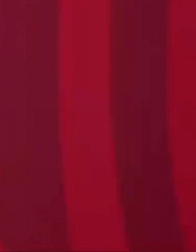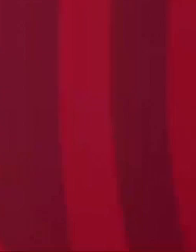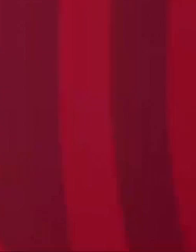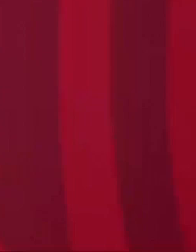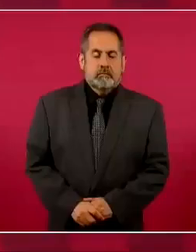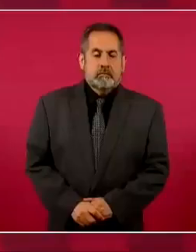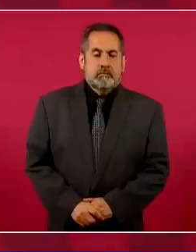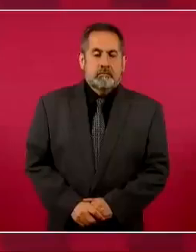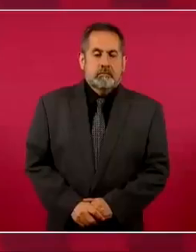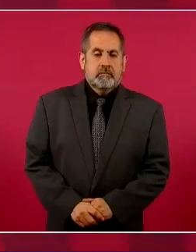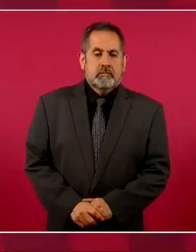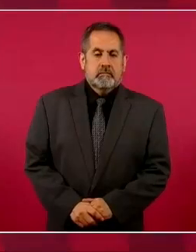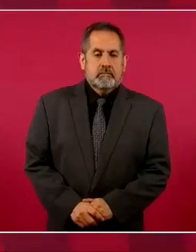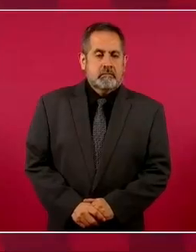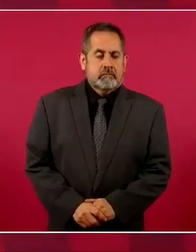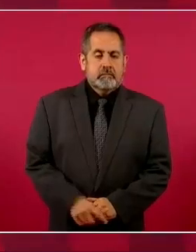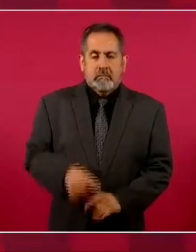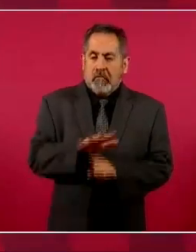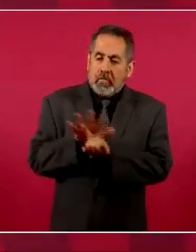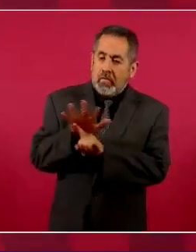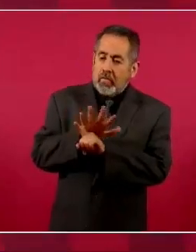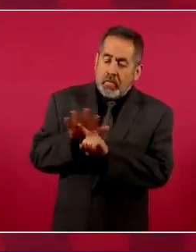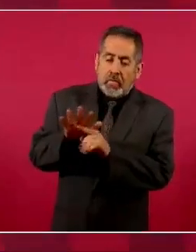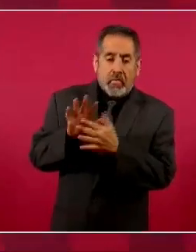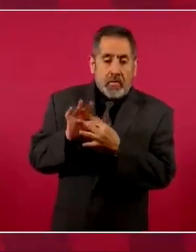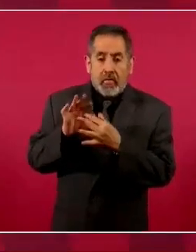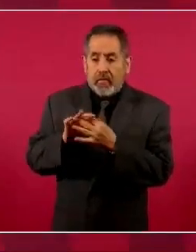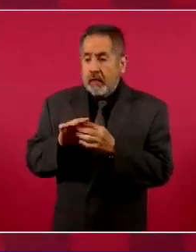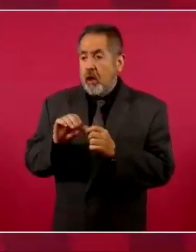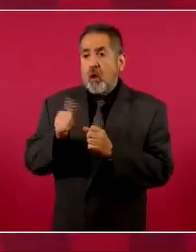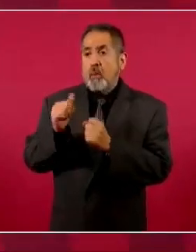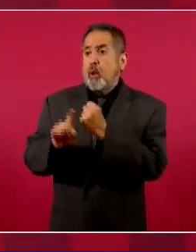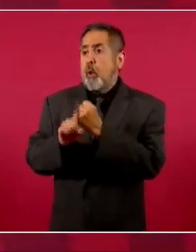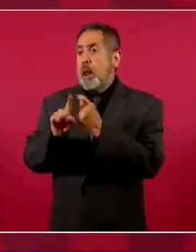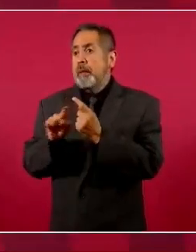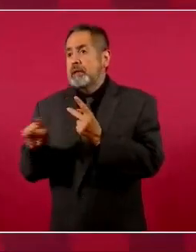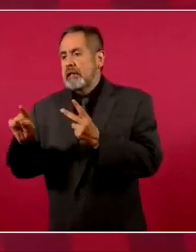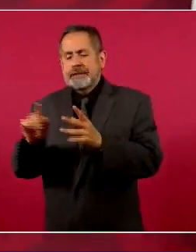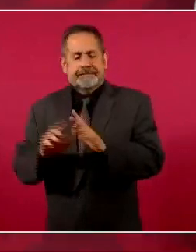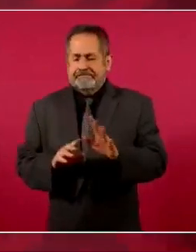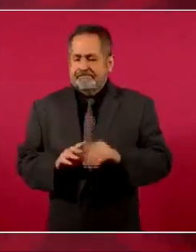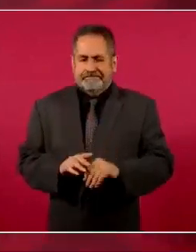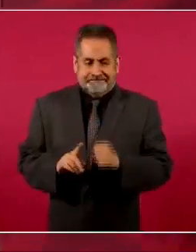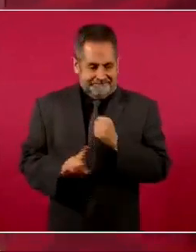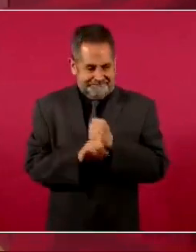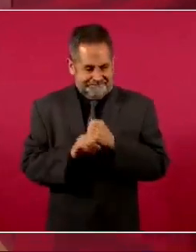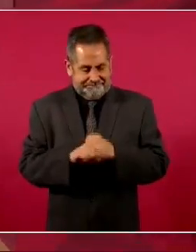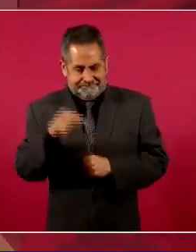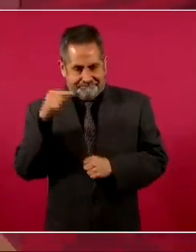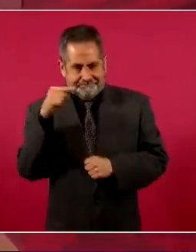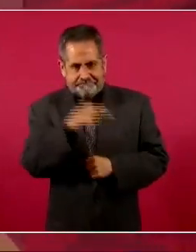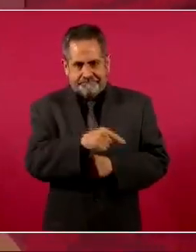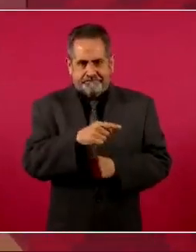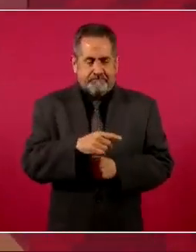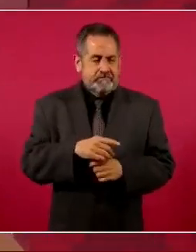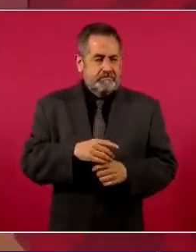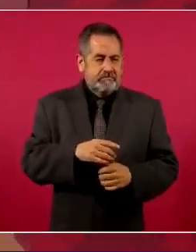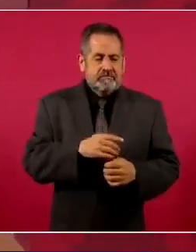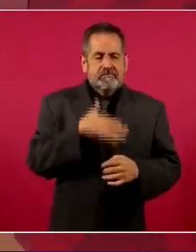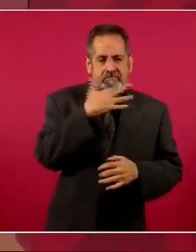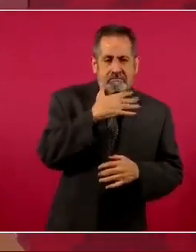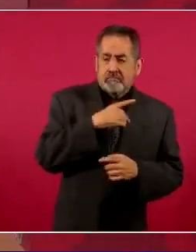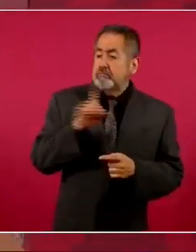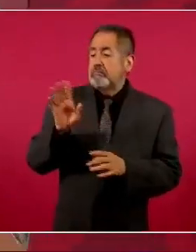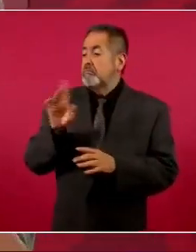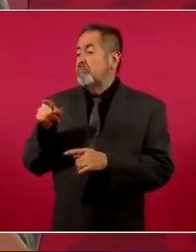boca, haciéndonos creer que los problemas eran otros. El problema es la educación, el problema es la